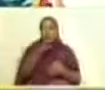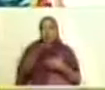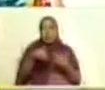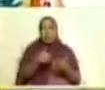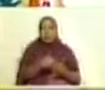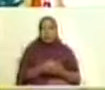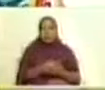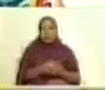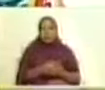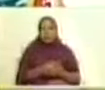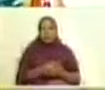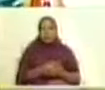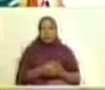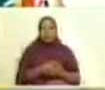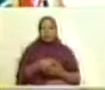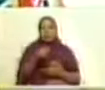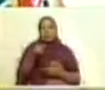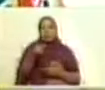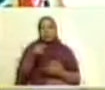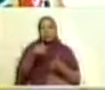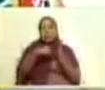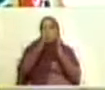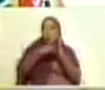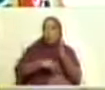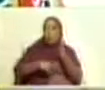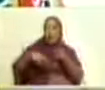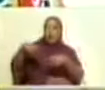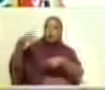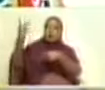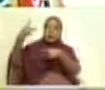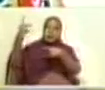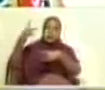Transmitiendo por redes, calles, medios y paredes, además.